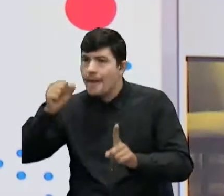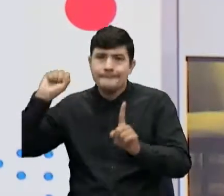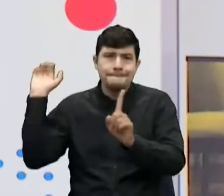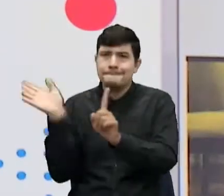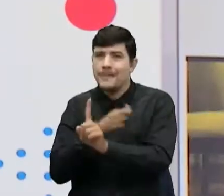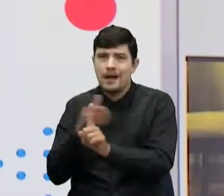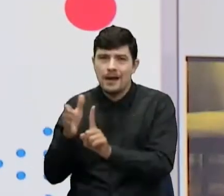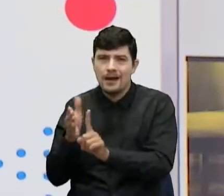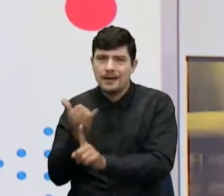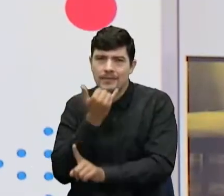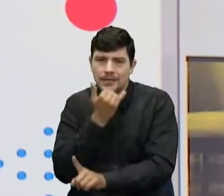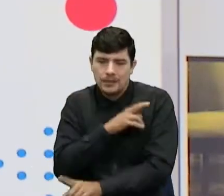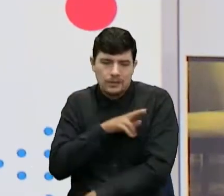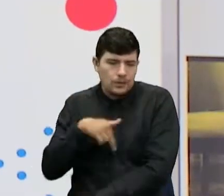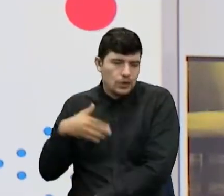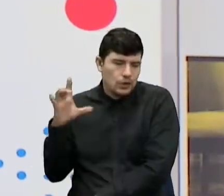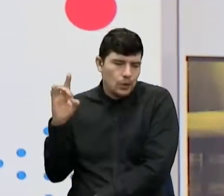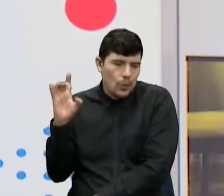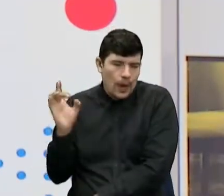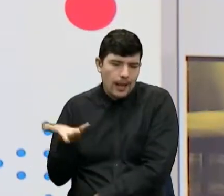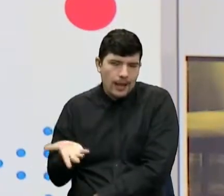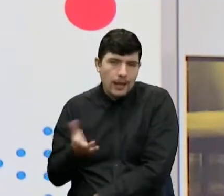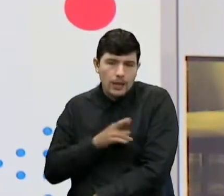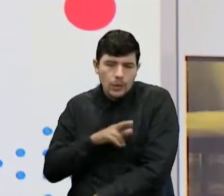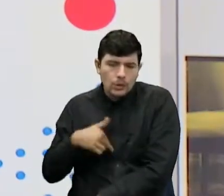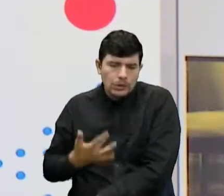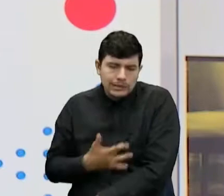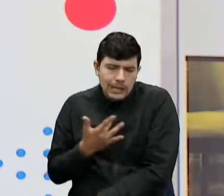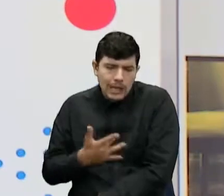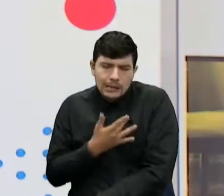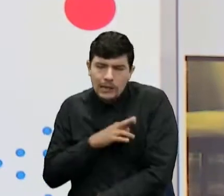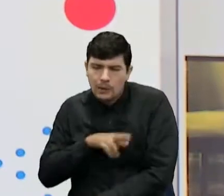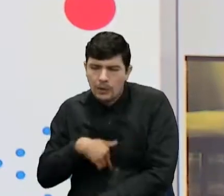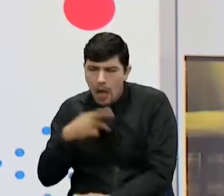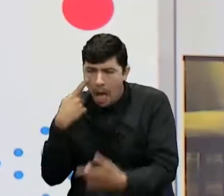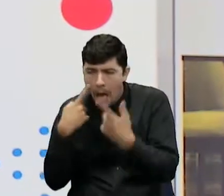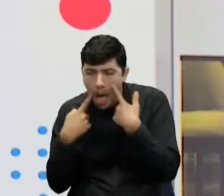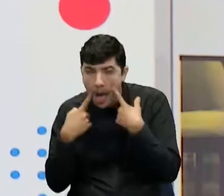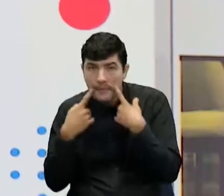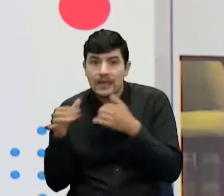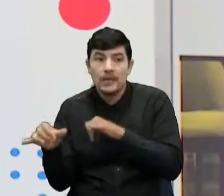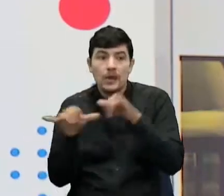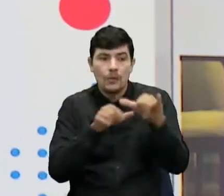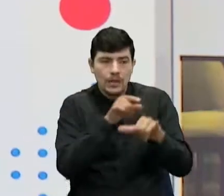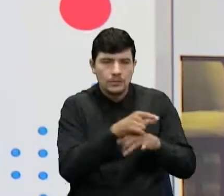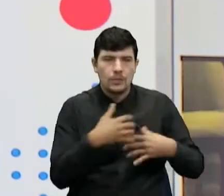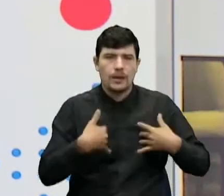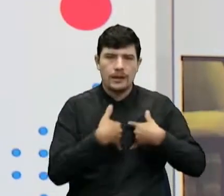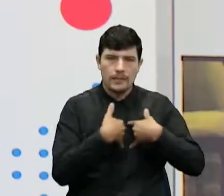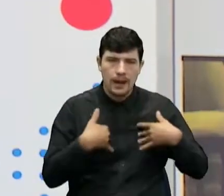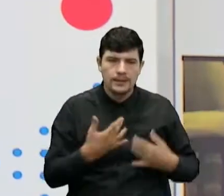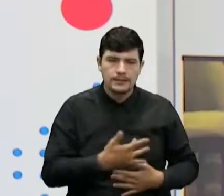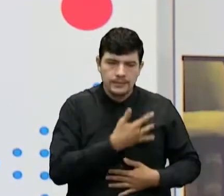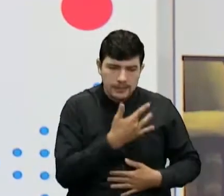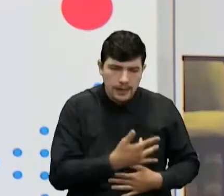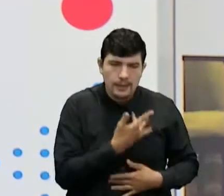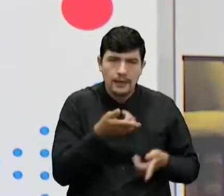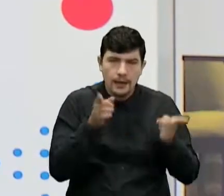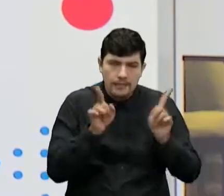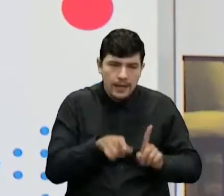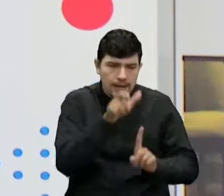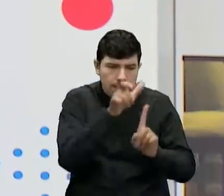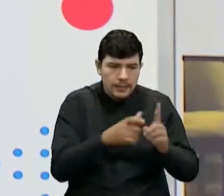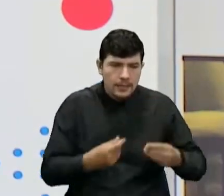¿Y qué pasaba? Pues nos dolía Sí Y sentíamos Y llorábamos Los animalitos también sienten También son seres